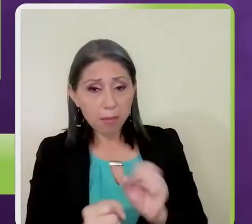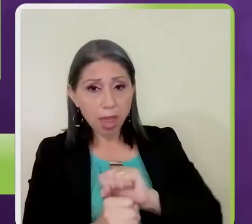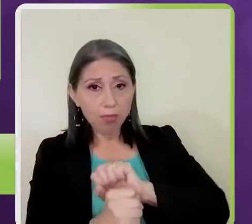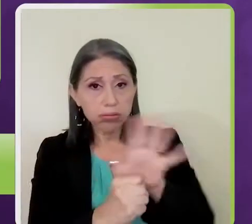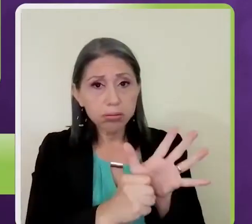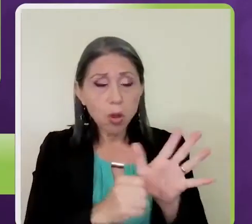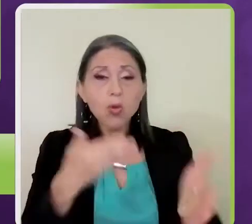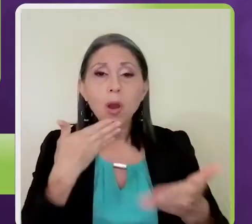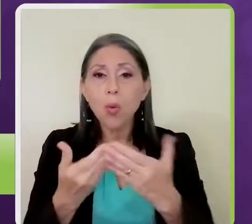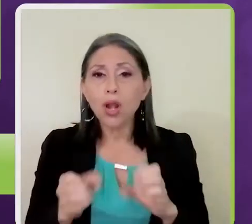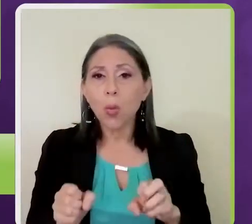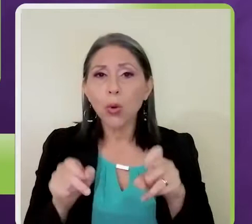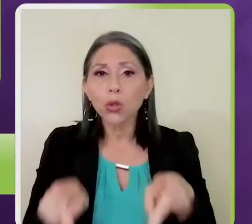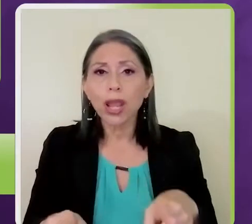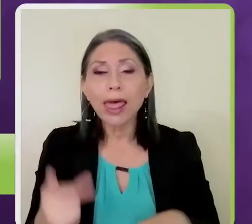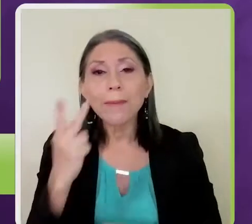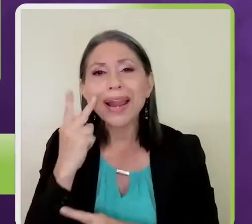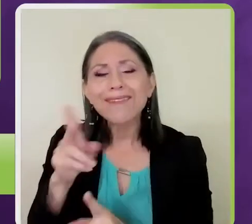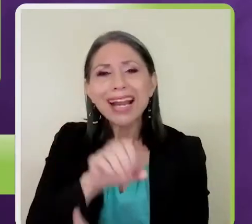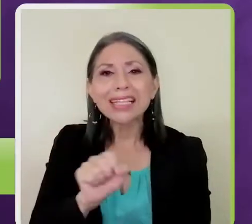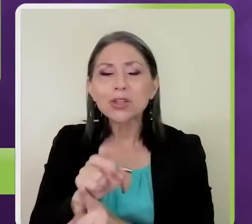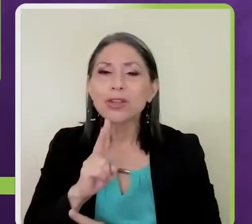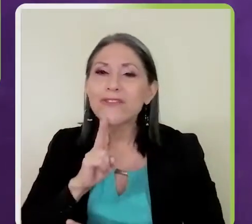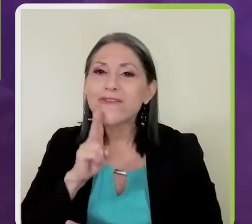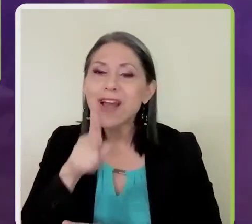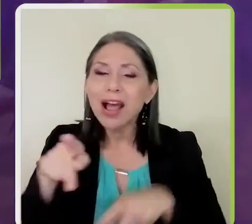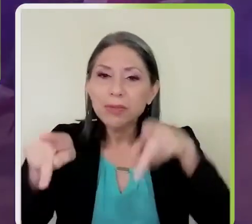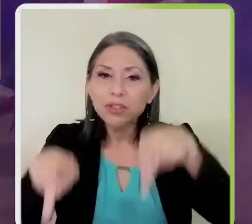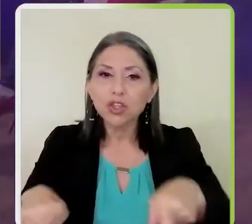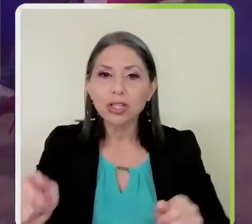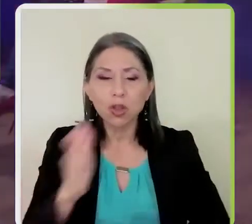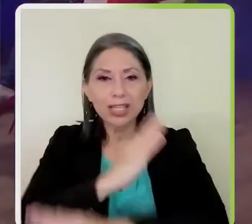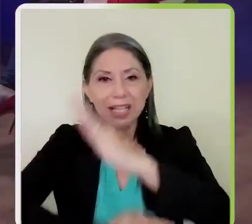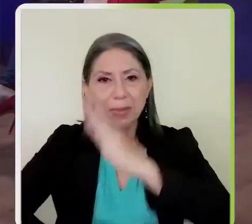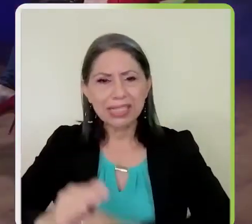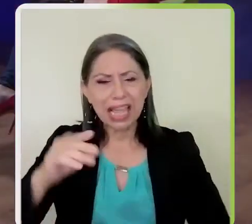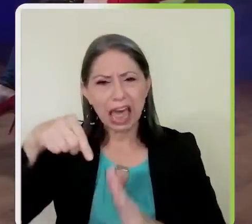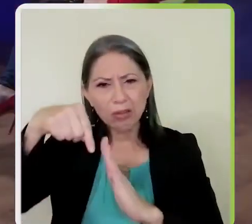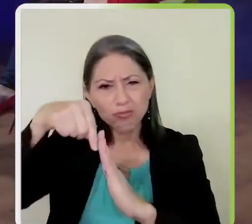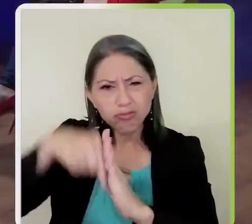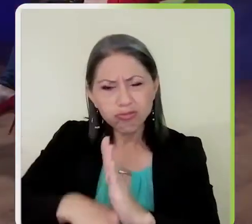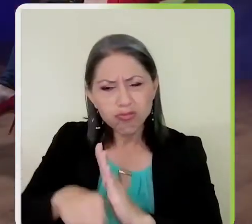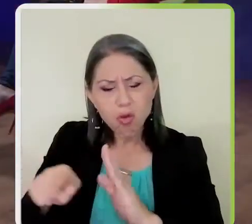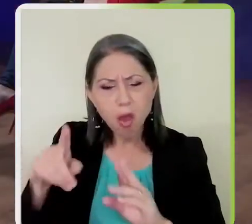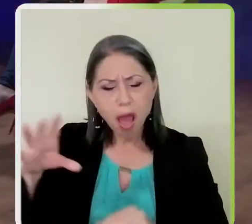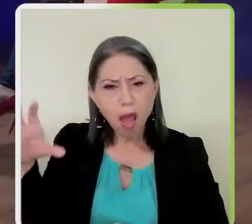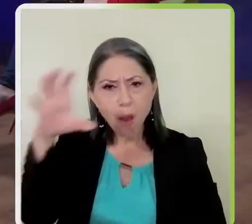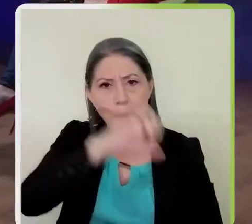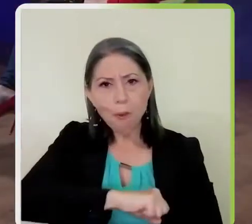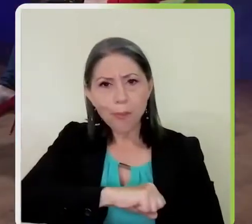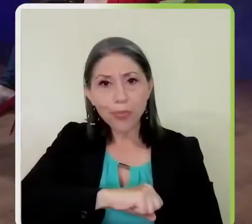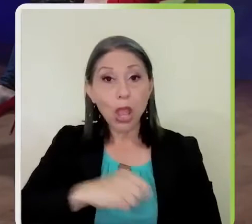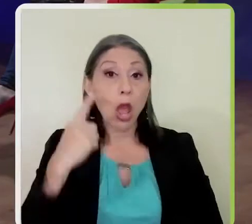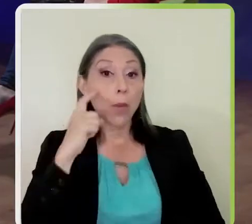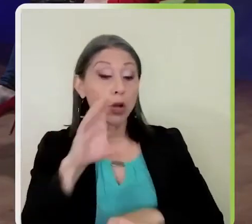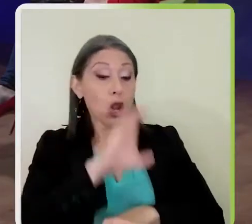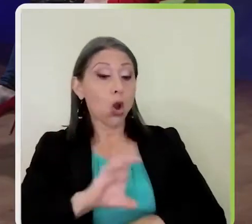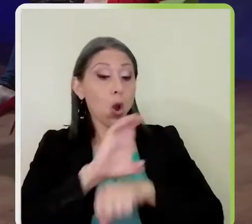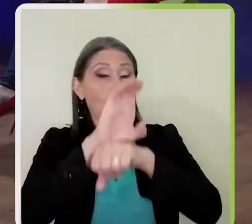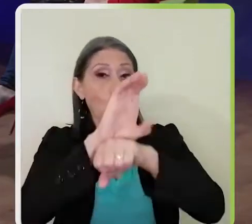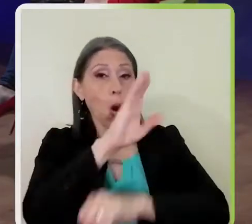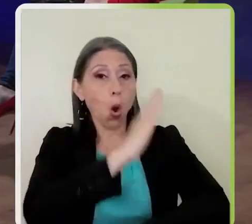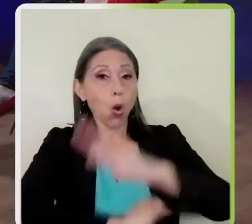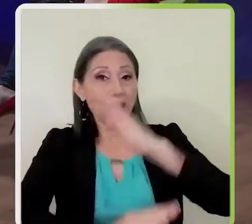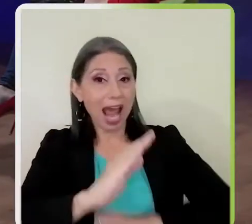ver la realidad de las personas con discapacidad en profundidad, porque bueno, ante CONAPDIS, las